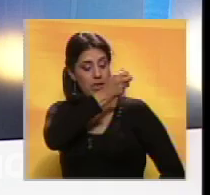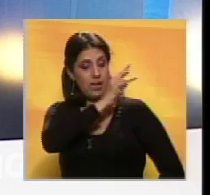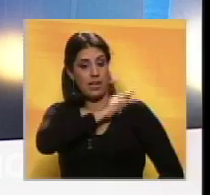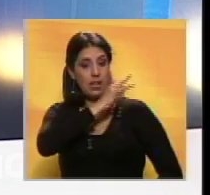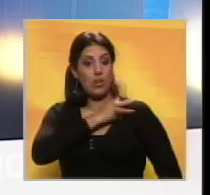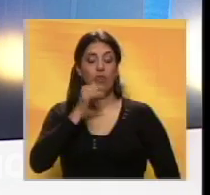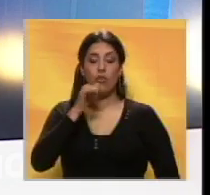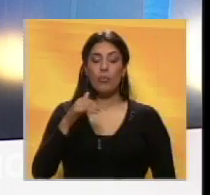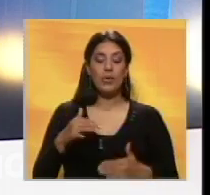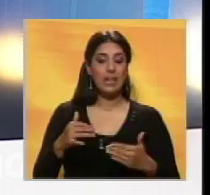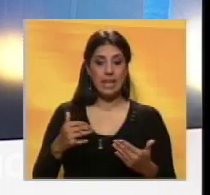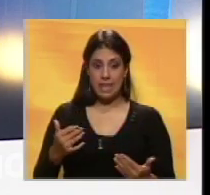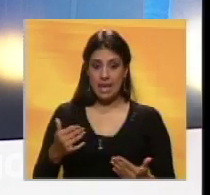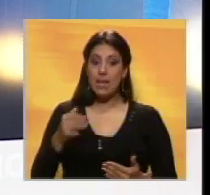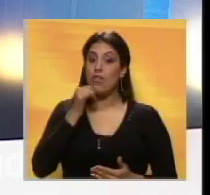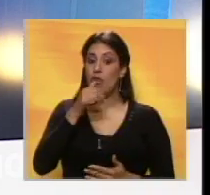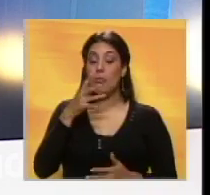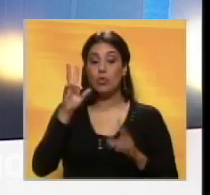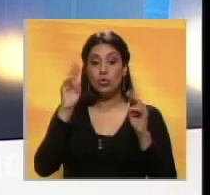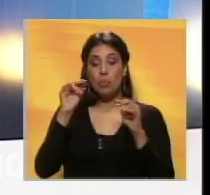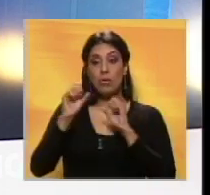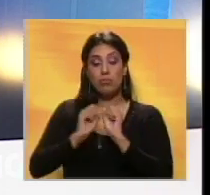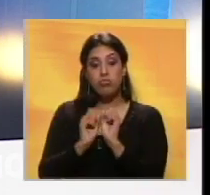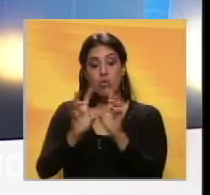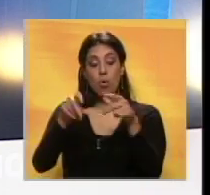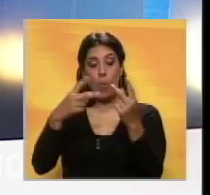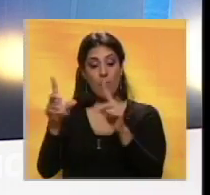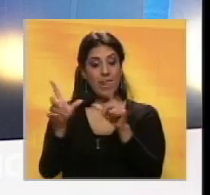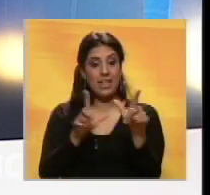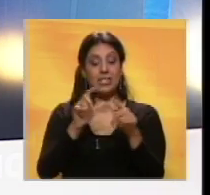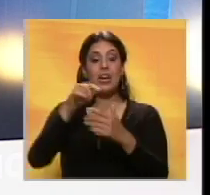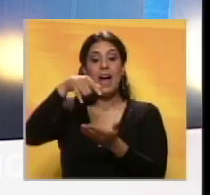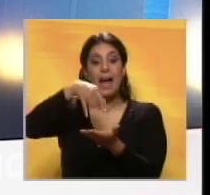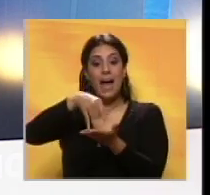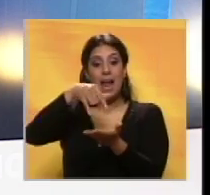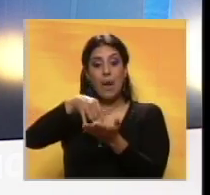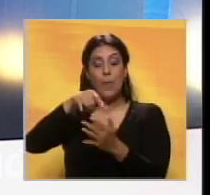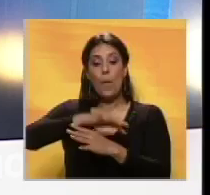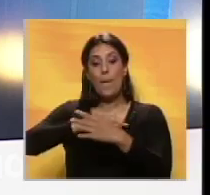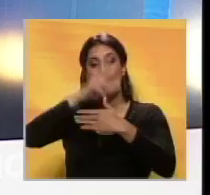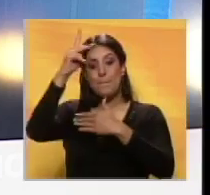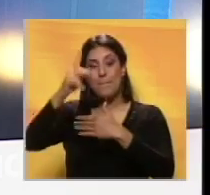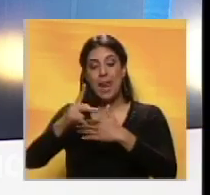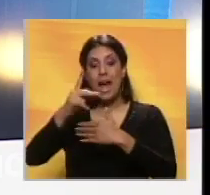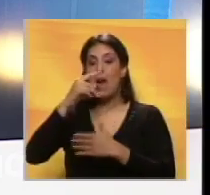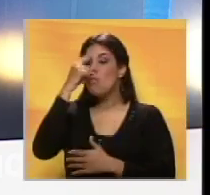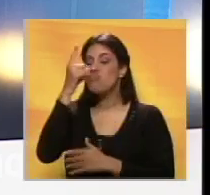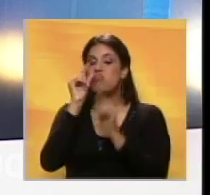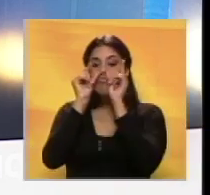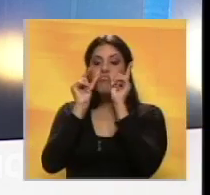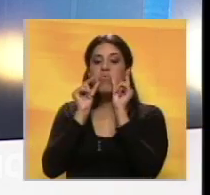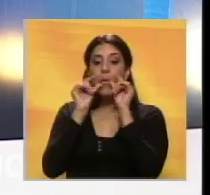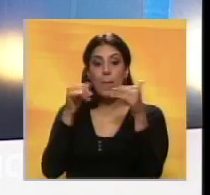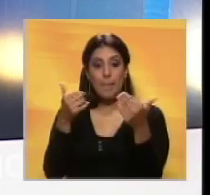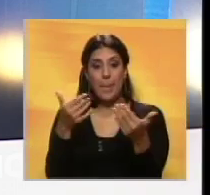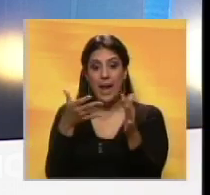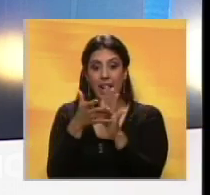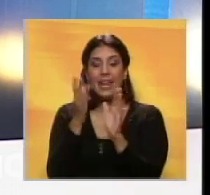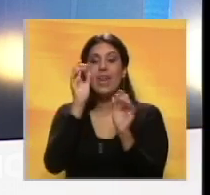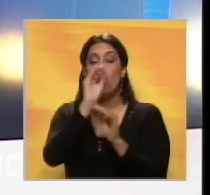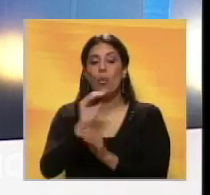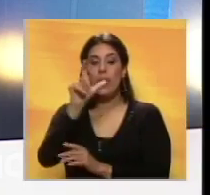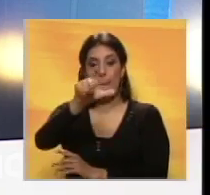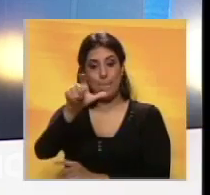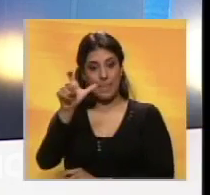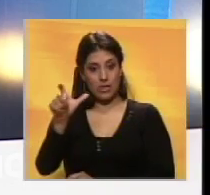Antonio Benavides Torres, que aseguró que fue activado en Carabobo el Plan Zamora justamente para mantener la seguridad ciudadana en la